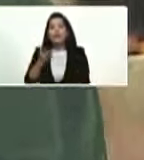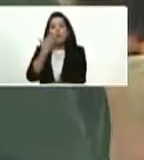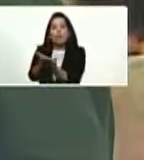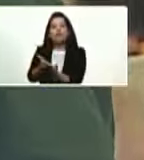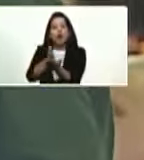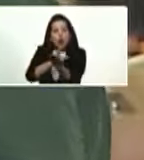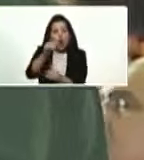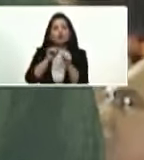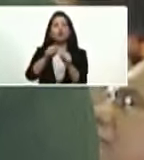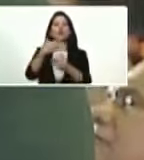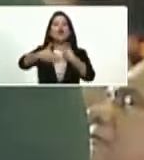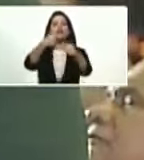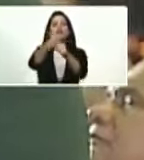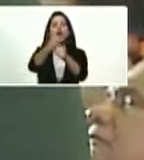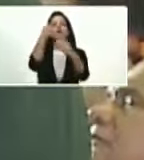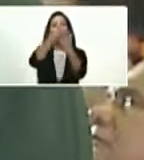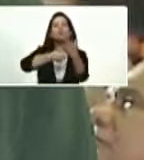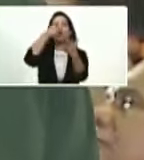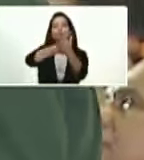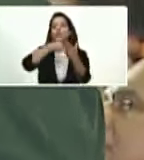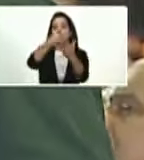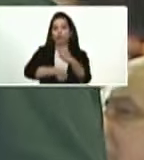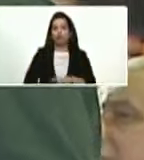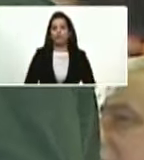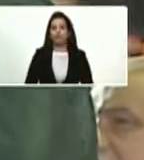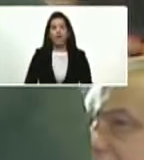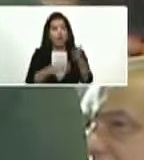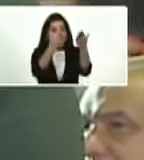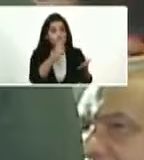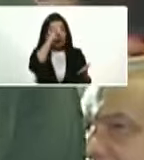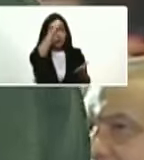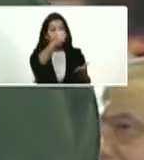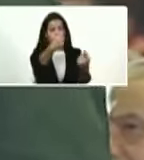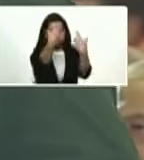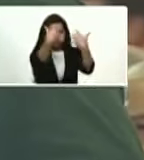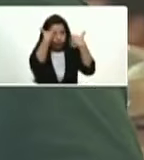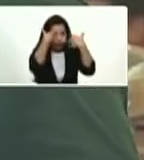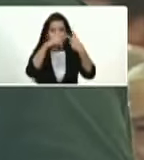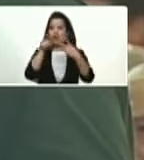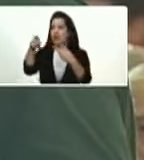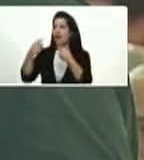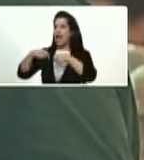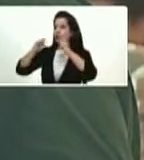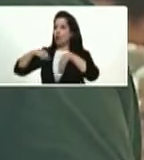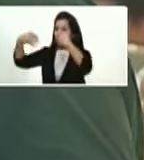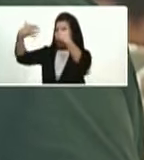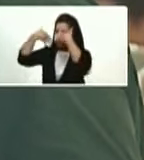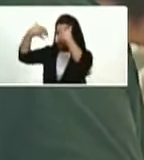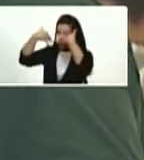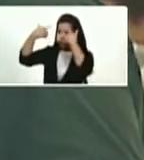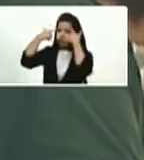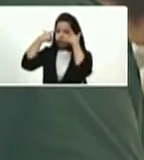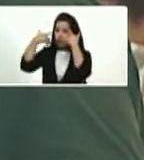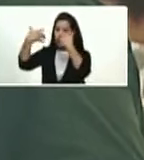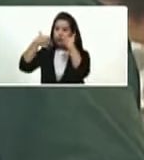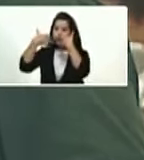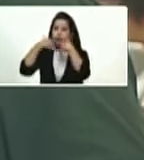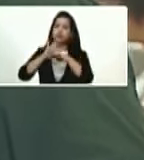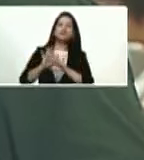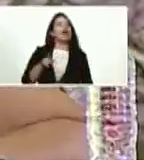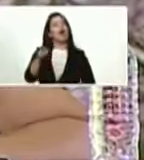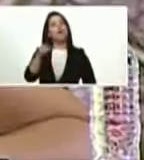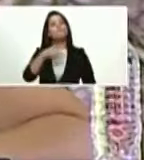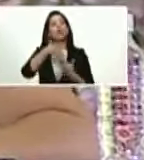nos ha orientado, el profesor Aristóbulo nos ha orientado en el Consejo Presidencial